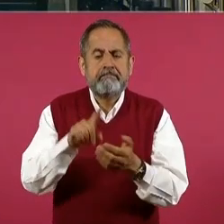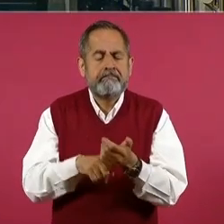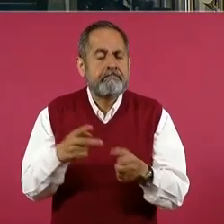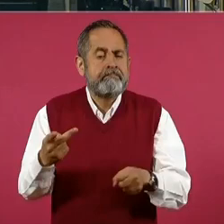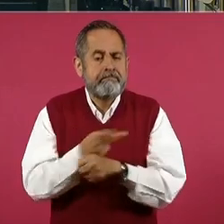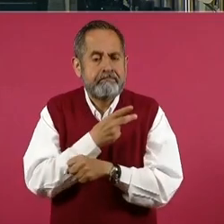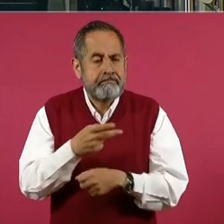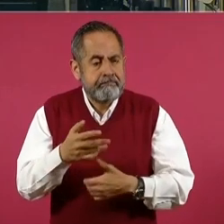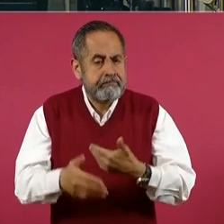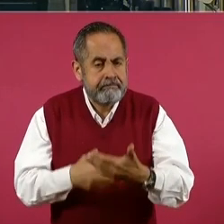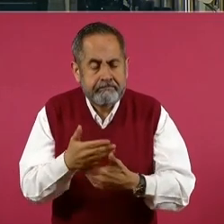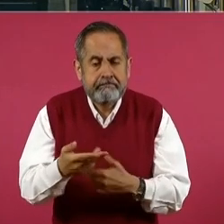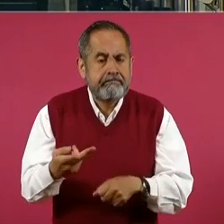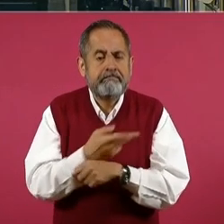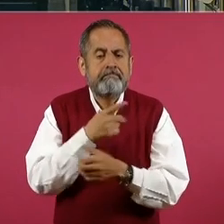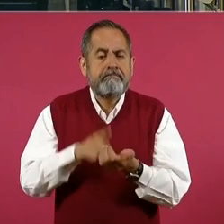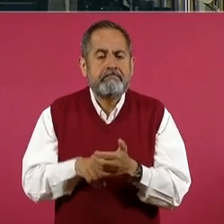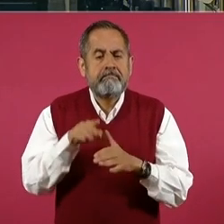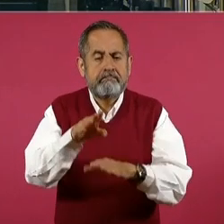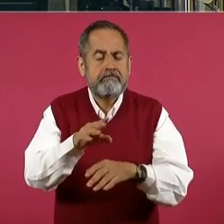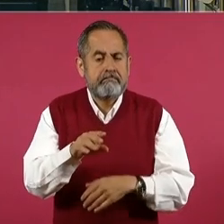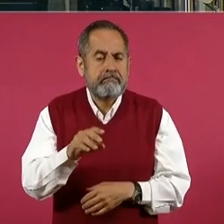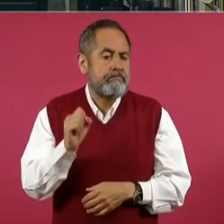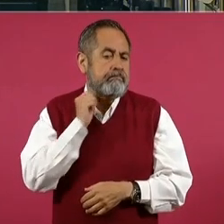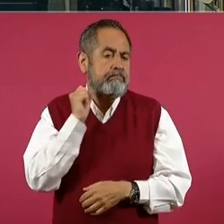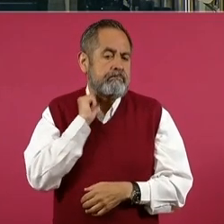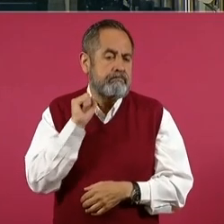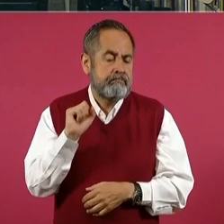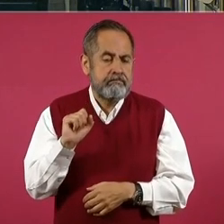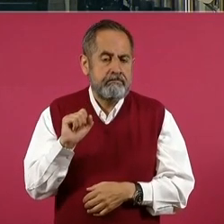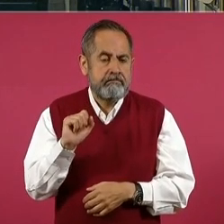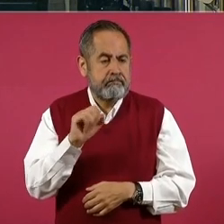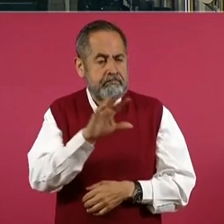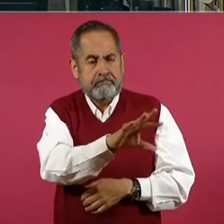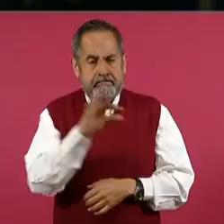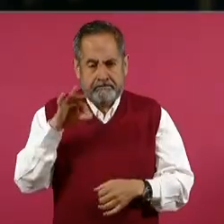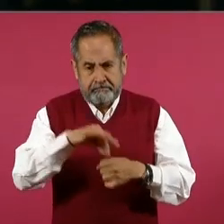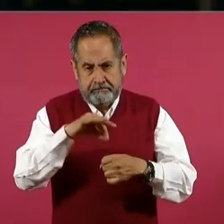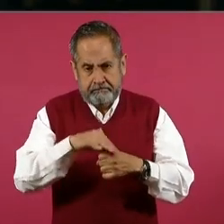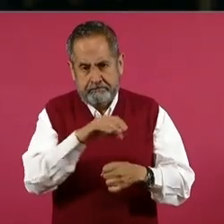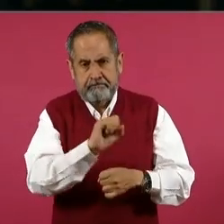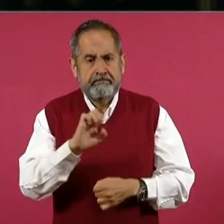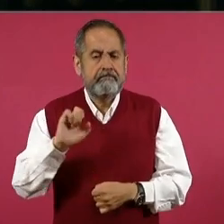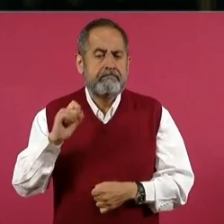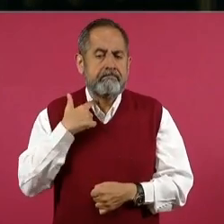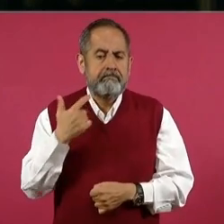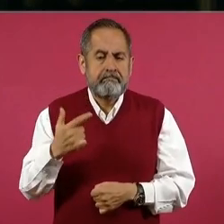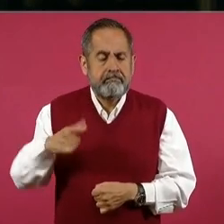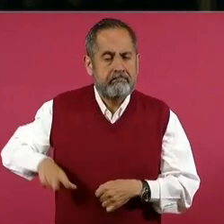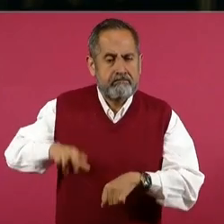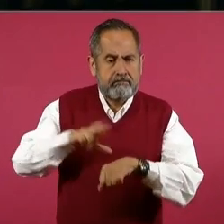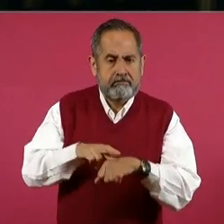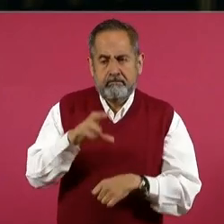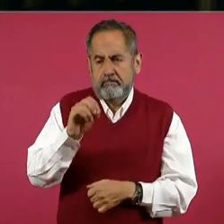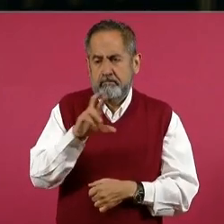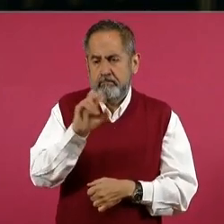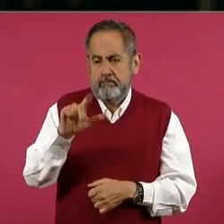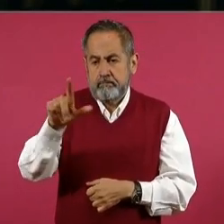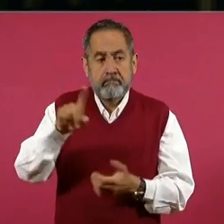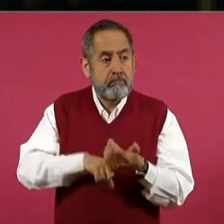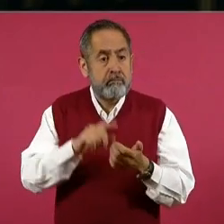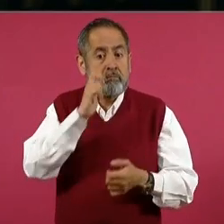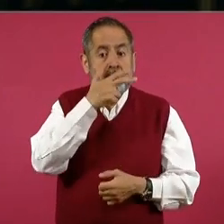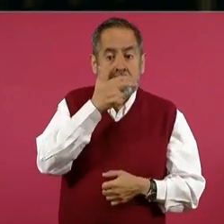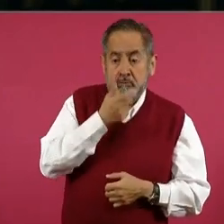cómo ha seguido avanzando el caso del senador electo, el exgobernador Javier Corral, cómo se le declaró ahora prófugo ya